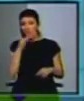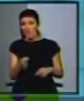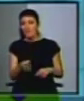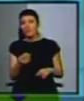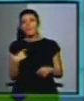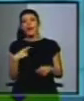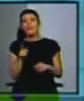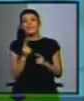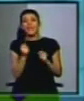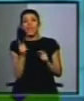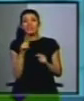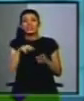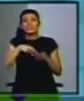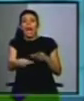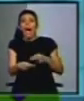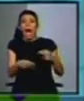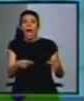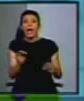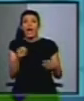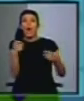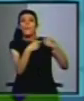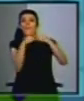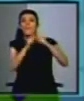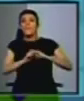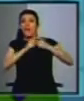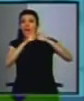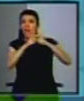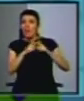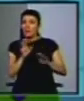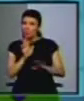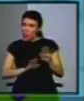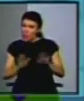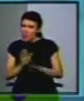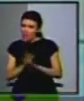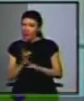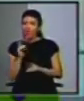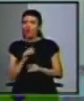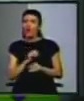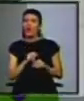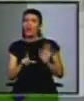caídas y peleas, pero ojo a que podría enfrentar cargos por la ley Zamudio.